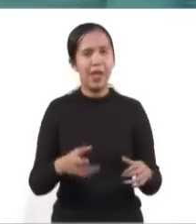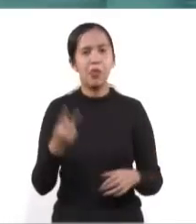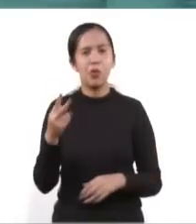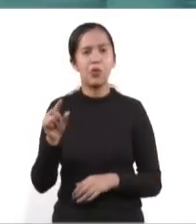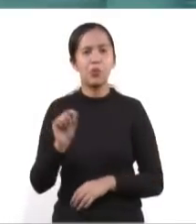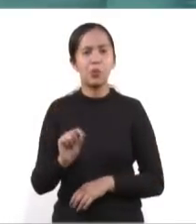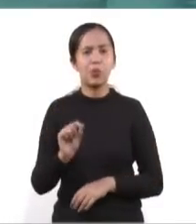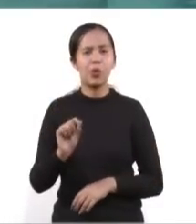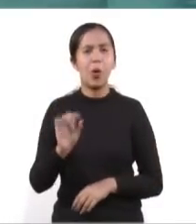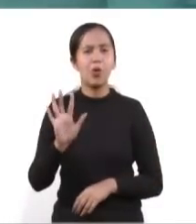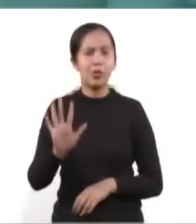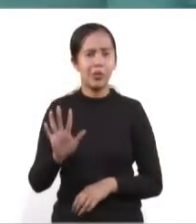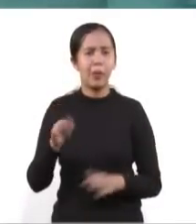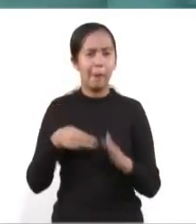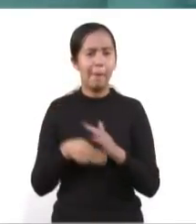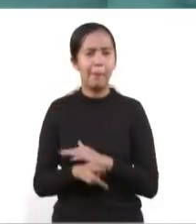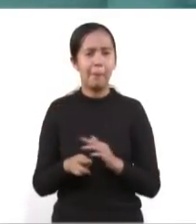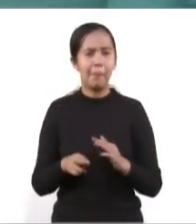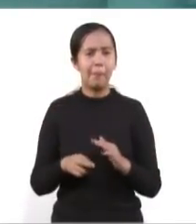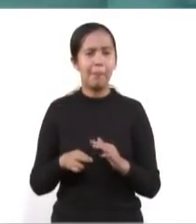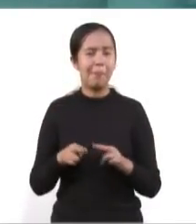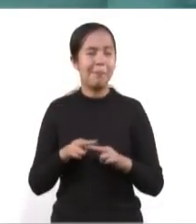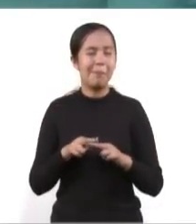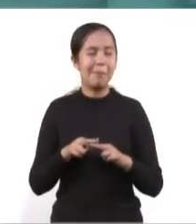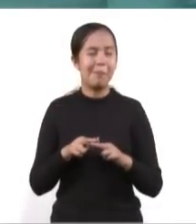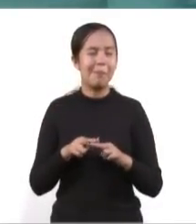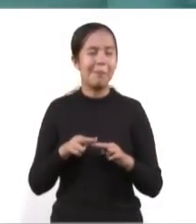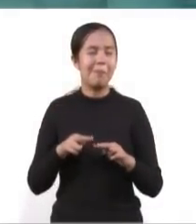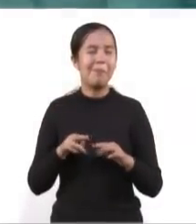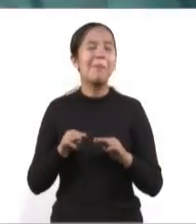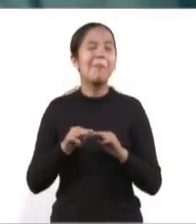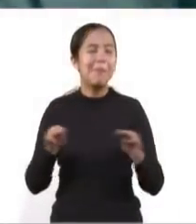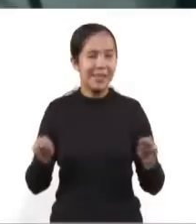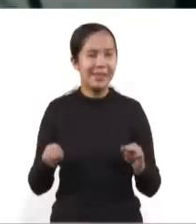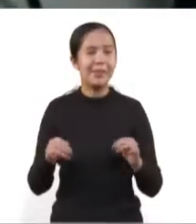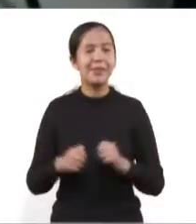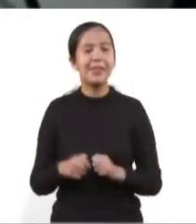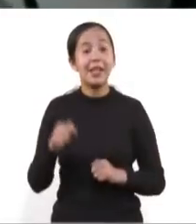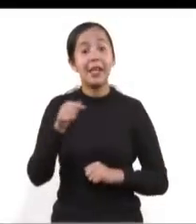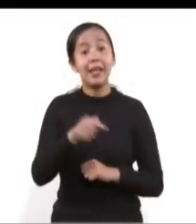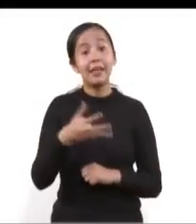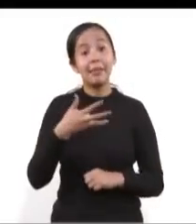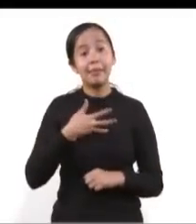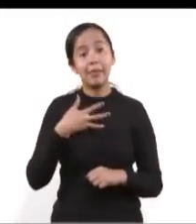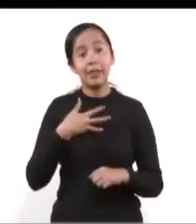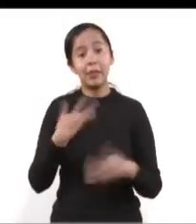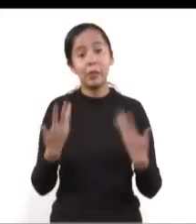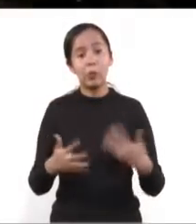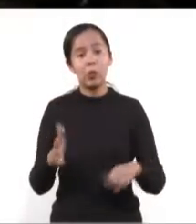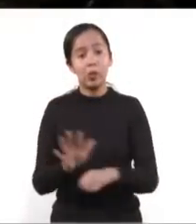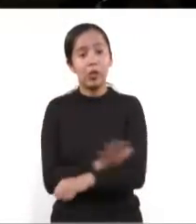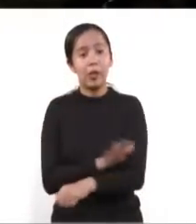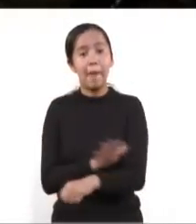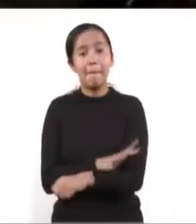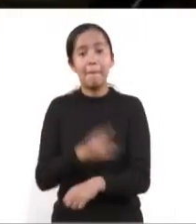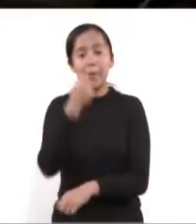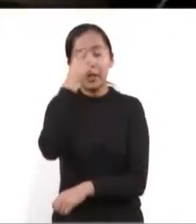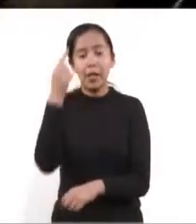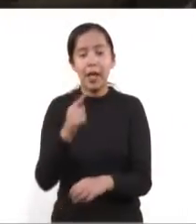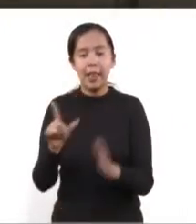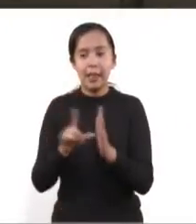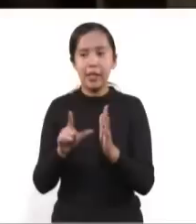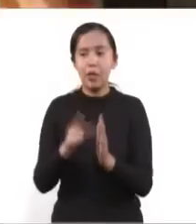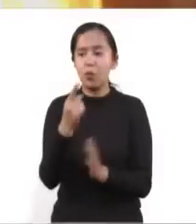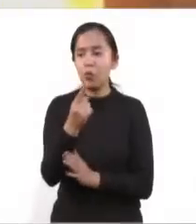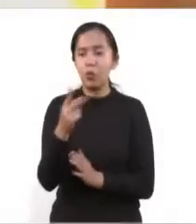metros. Ahí se alojan el cableado de transmisión y control de energía requerido para las diferentes líneas, la 1,